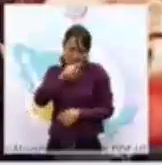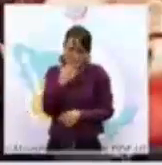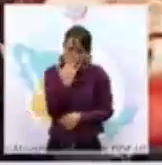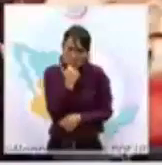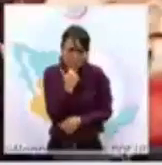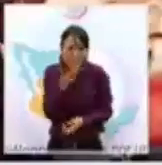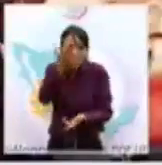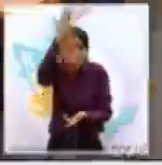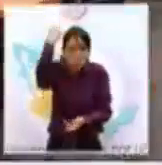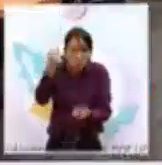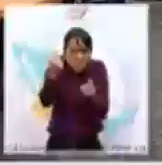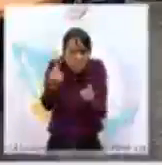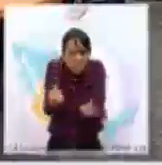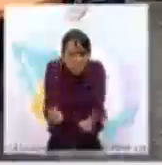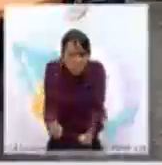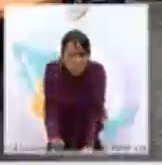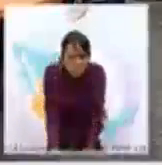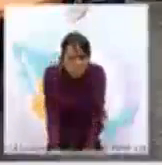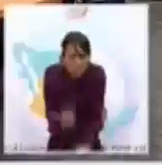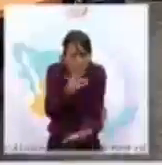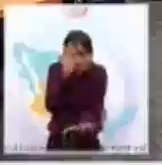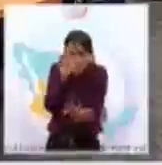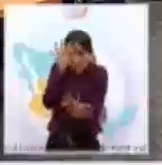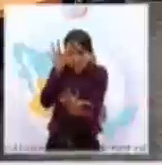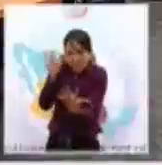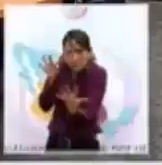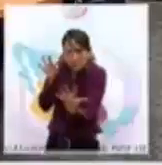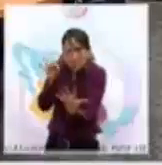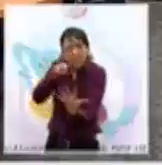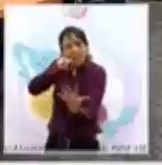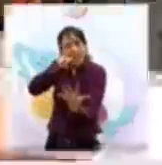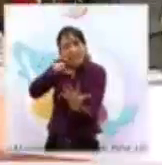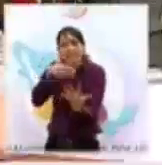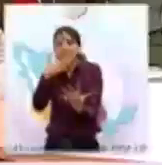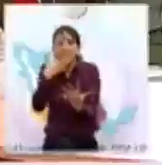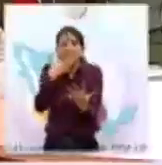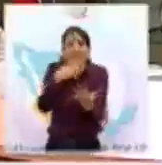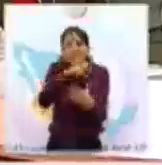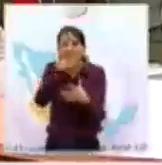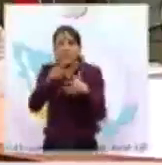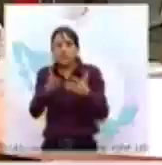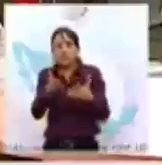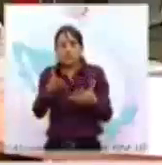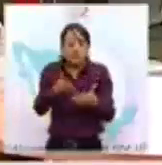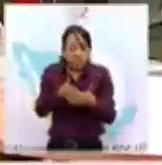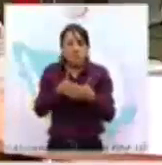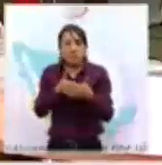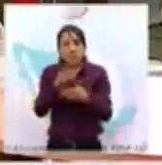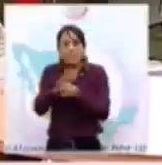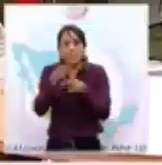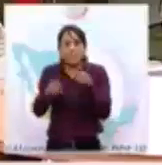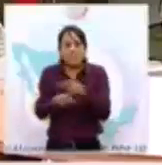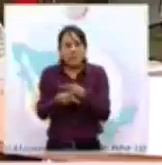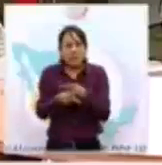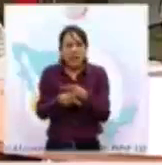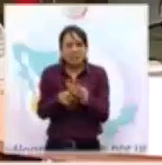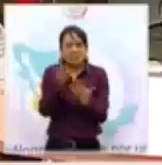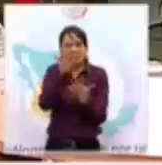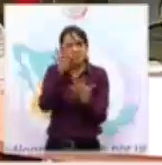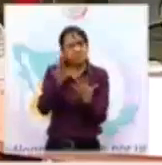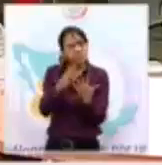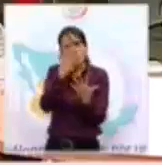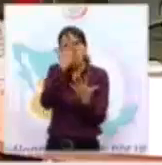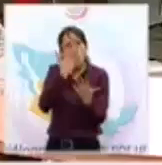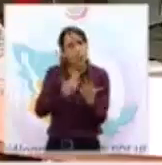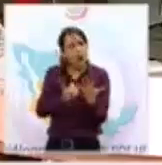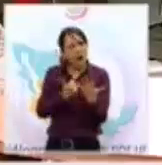pequeños y llegan a la prepa y todo está estructurado y es aburridísimo, inútil, al final de ahí no hay ningún trabajo. Entonces,